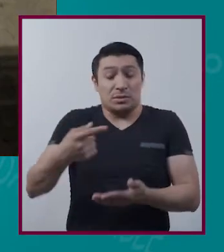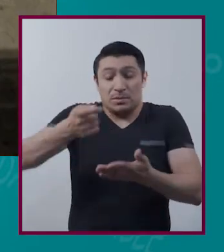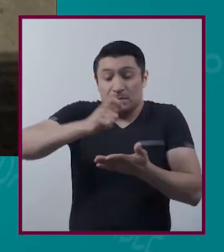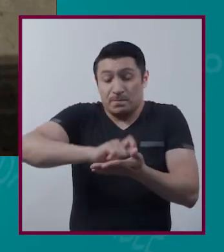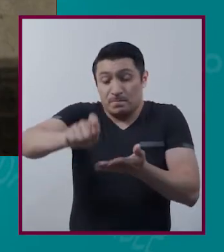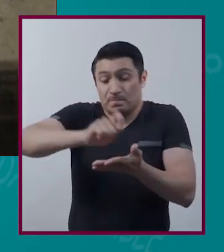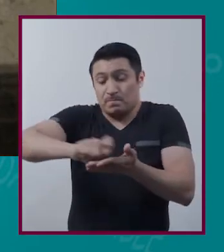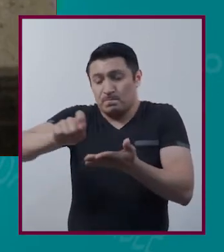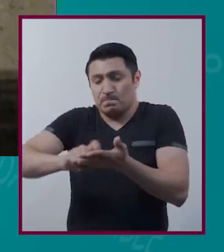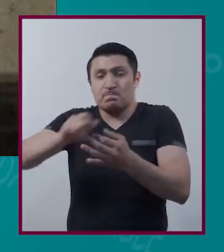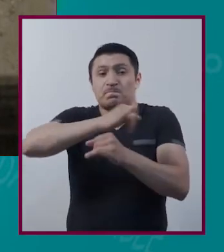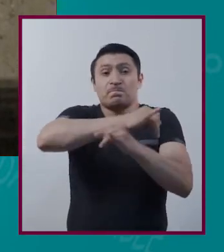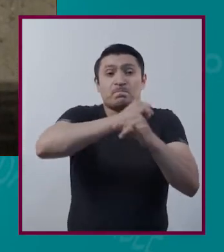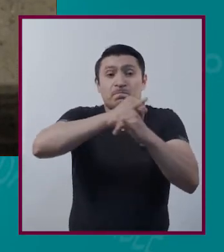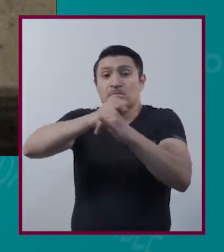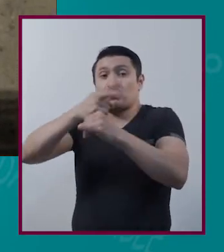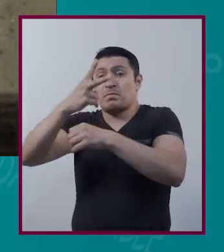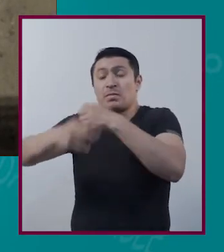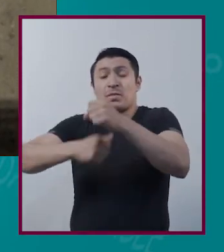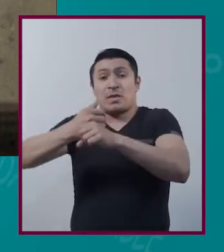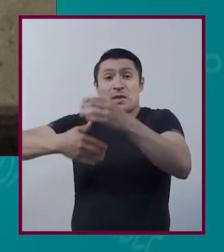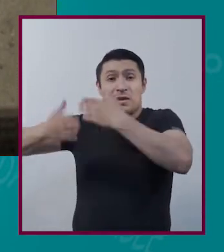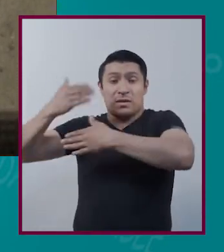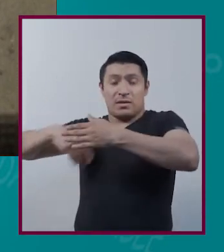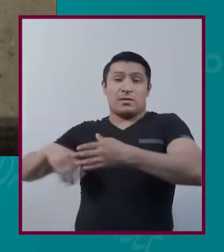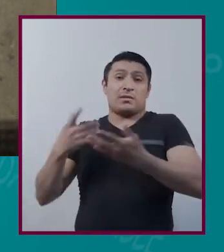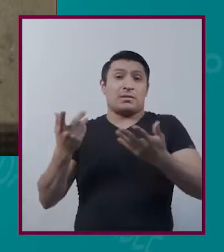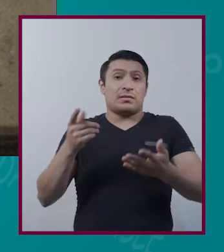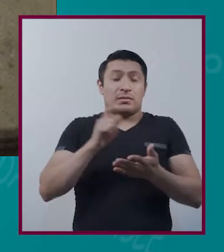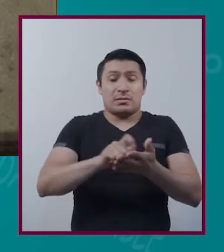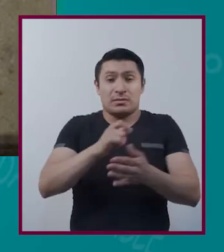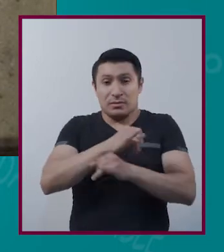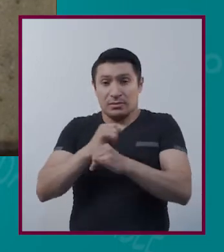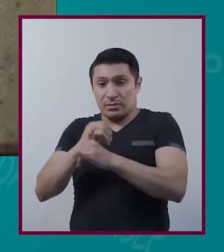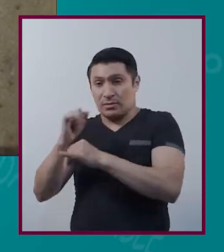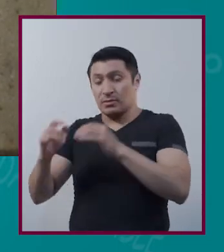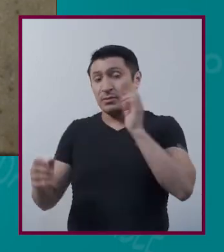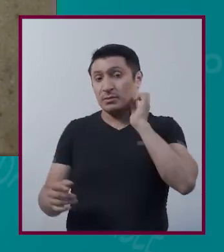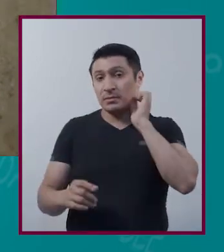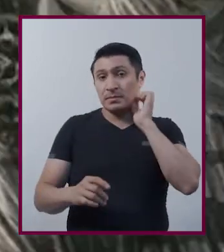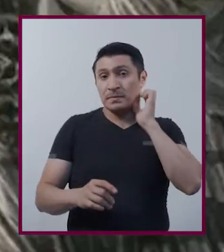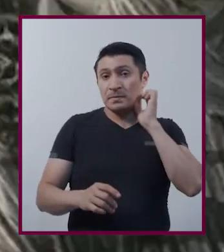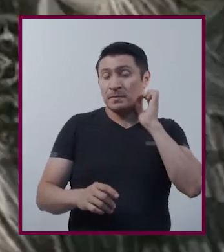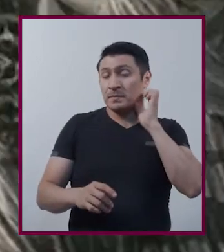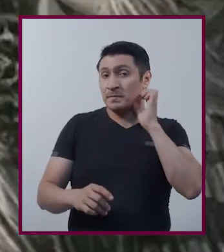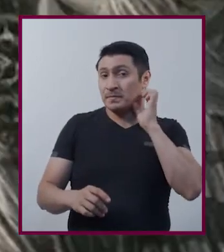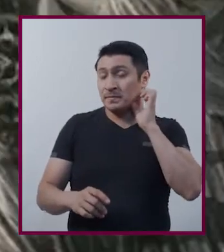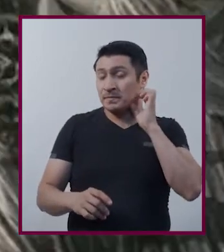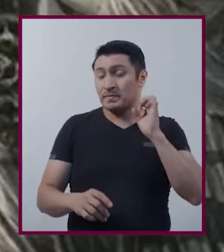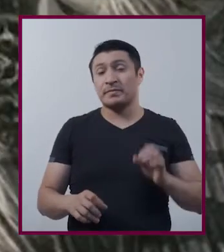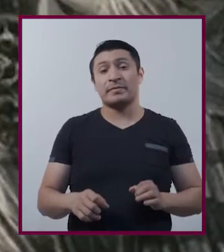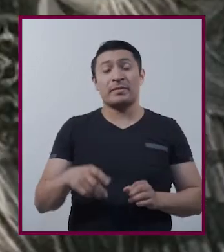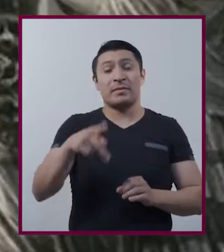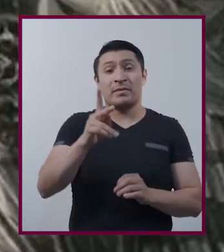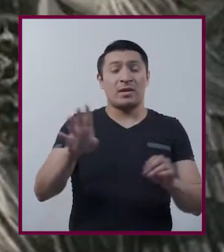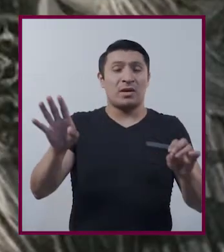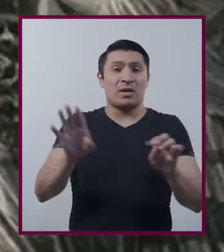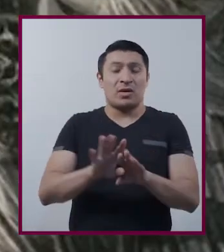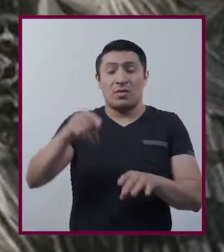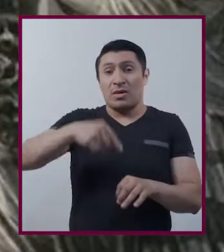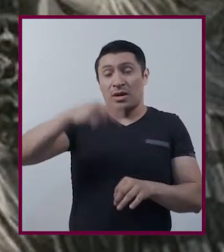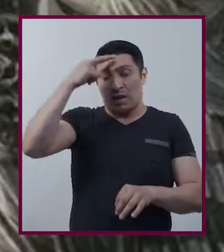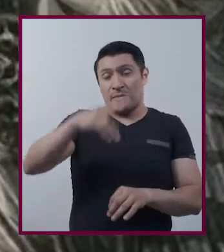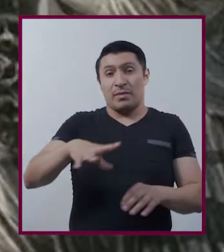sí, que empecé a investigar 2 años antes de escribir la primera línea. Pero, ¿qué propició que a